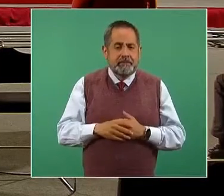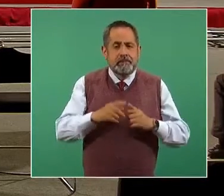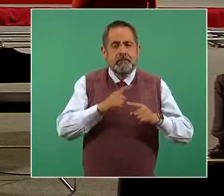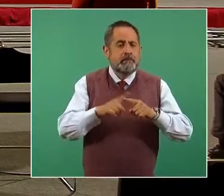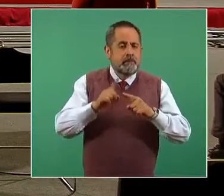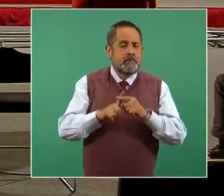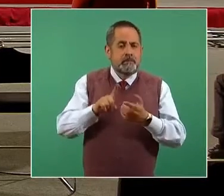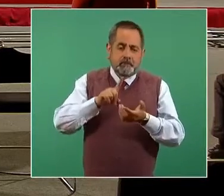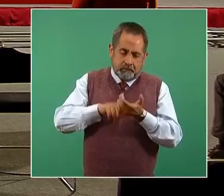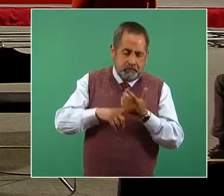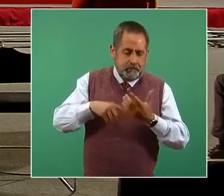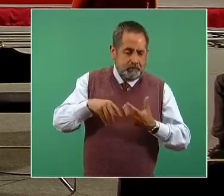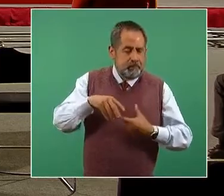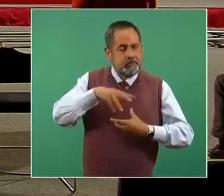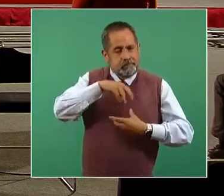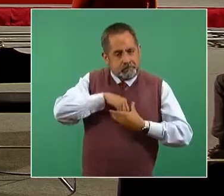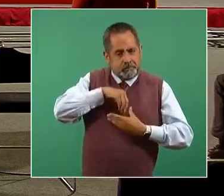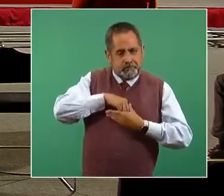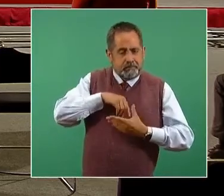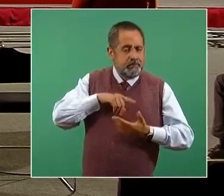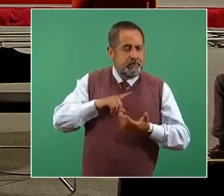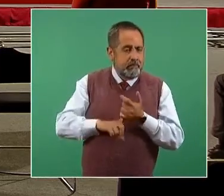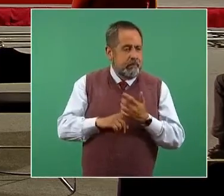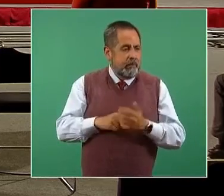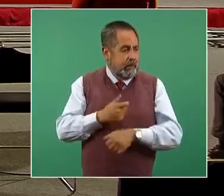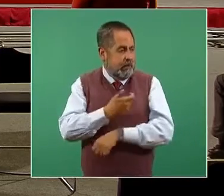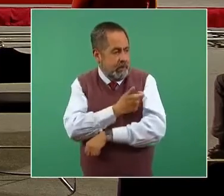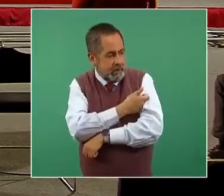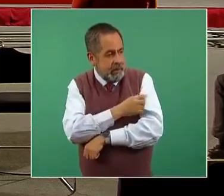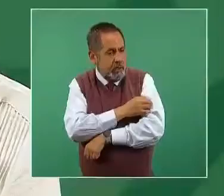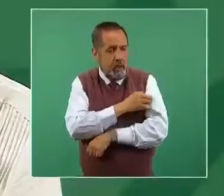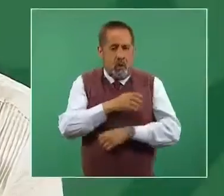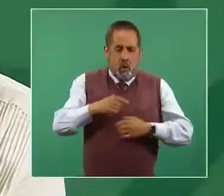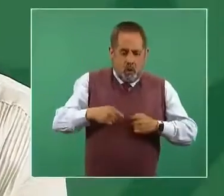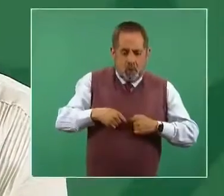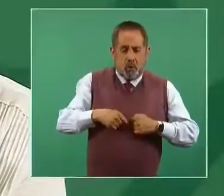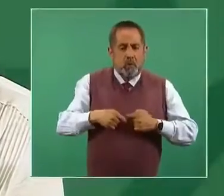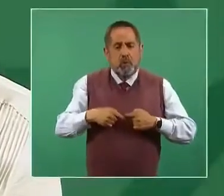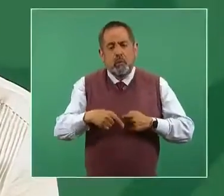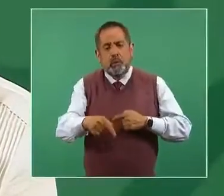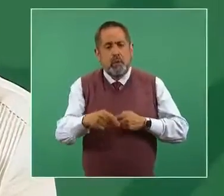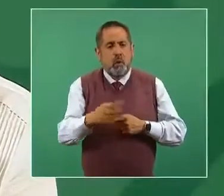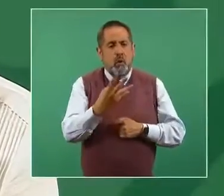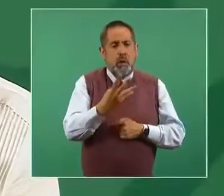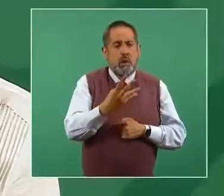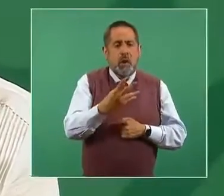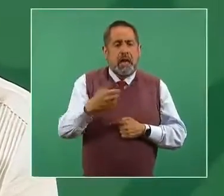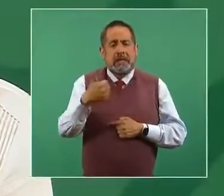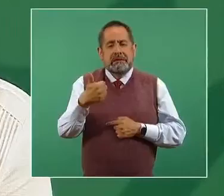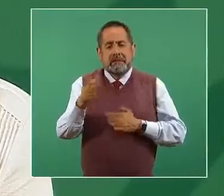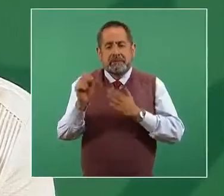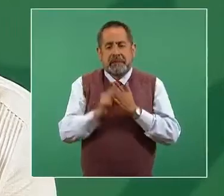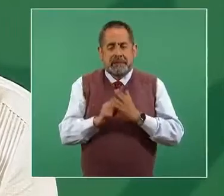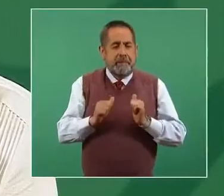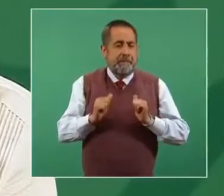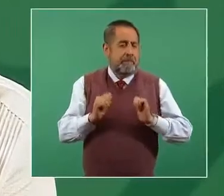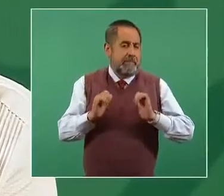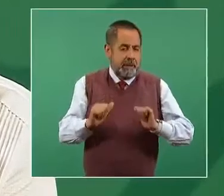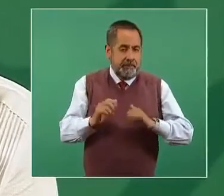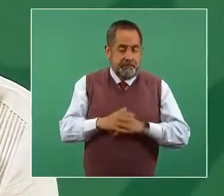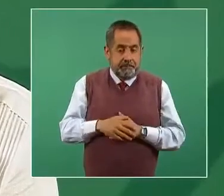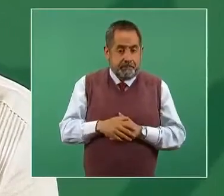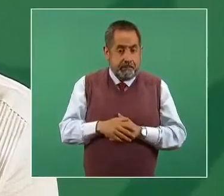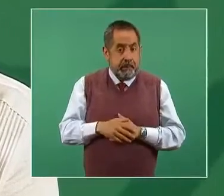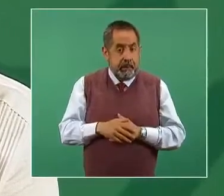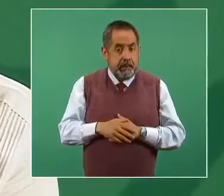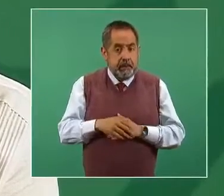de anticuerpos, ya sea por infección natural o por vacuna, es que duran aproximadamente 4 a 6 meses. Los anticuerpos los